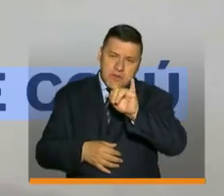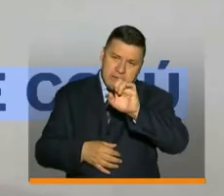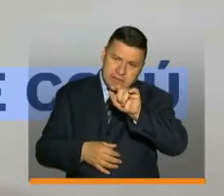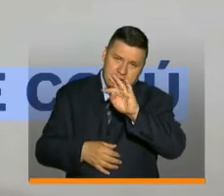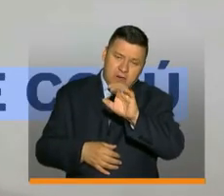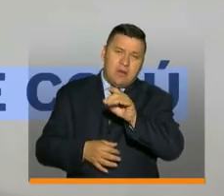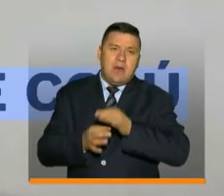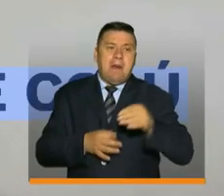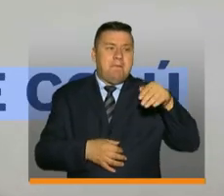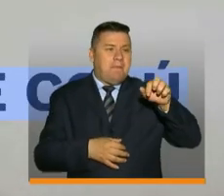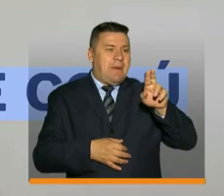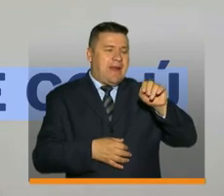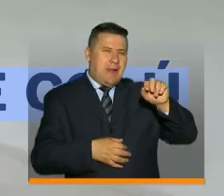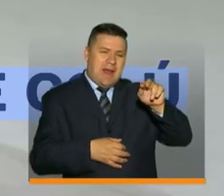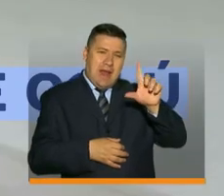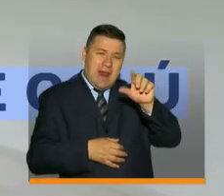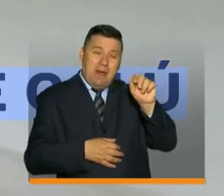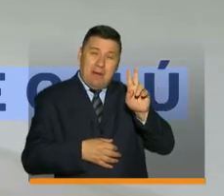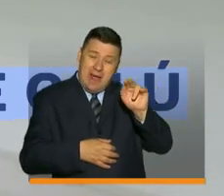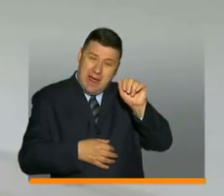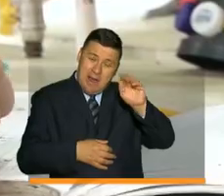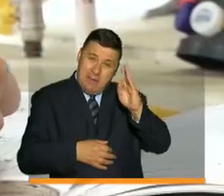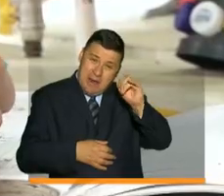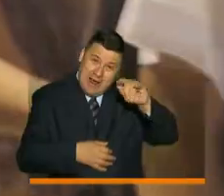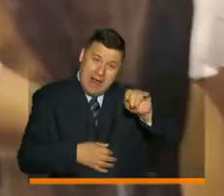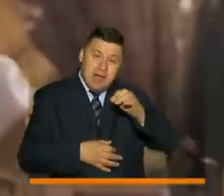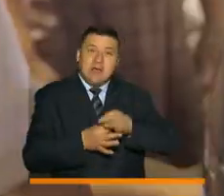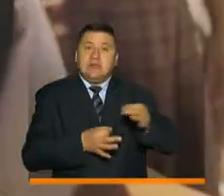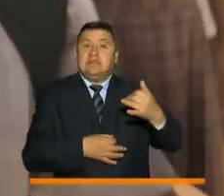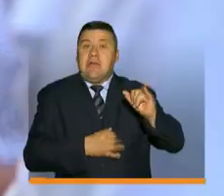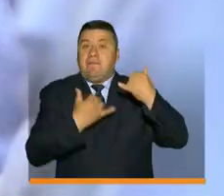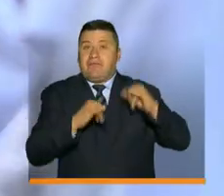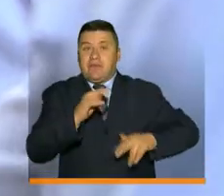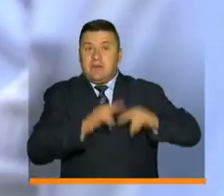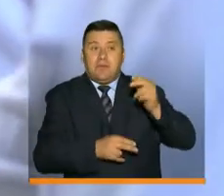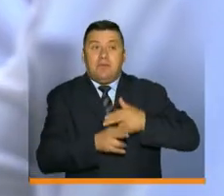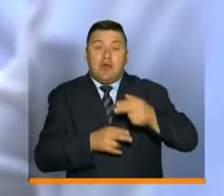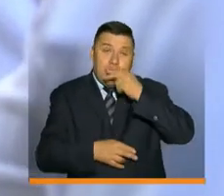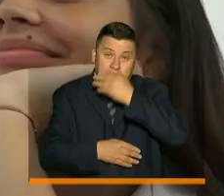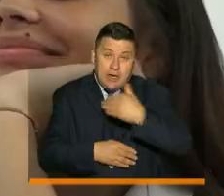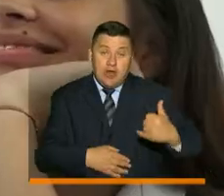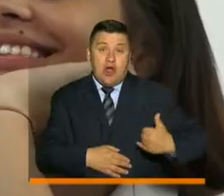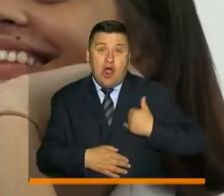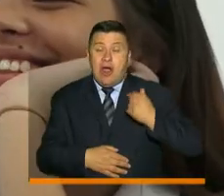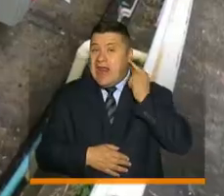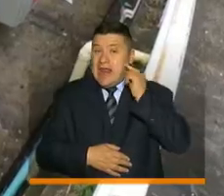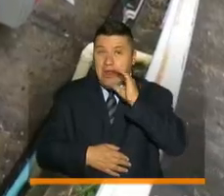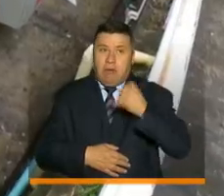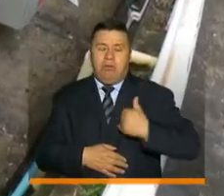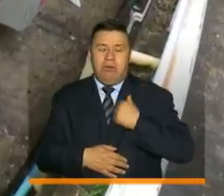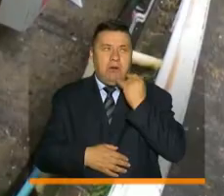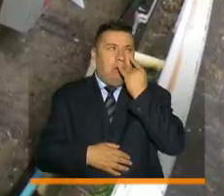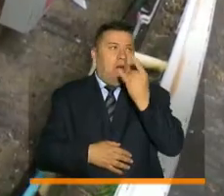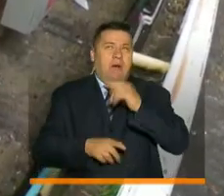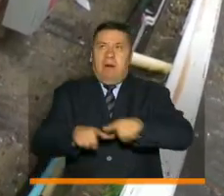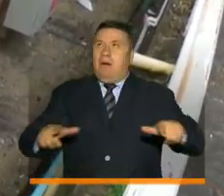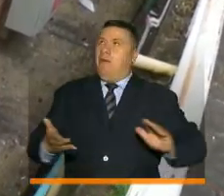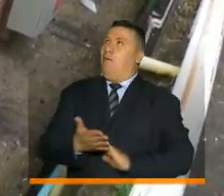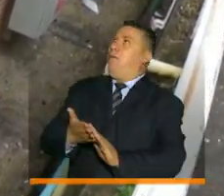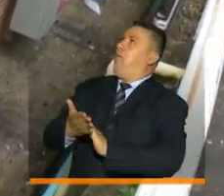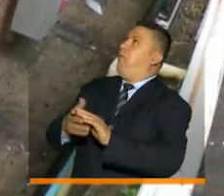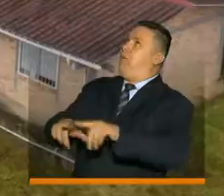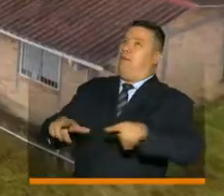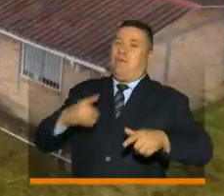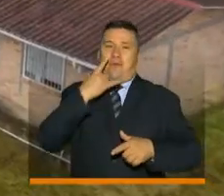Florida, en María la Baja, municipios de Bolívar, ya se terminaron. Pronto los niños, niñas y jóvenes podrán disfrutar de aulas renovadas con